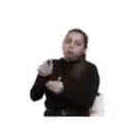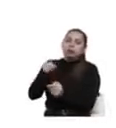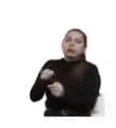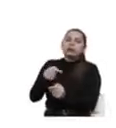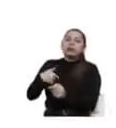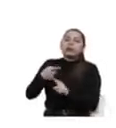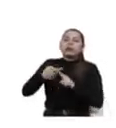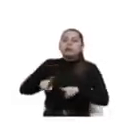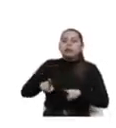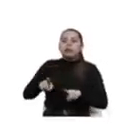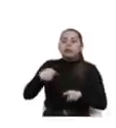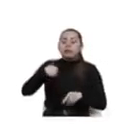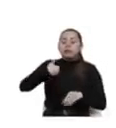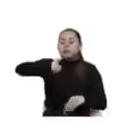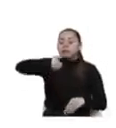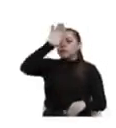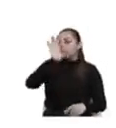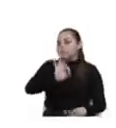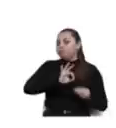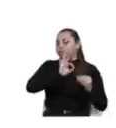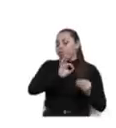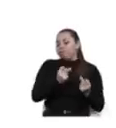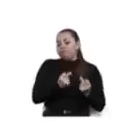resulta mucho más eficaz.